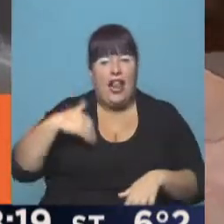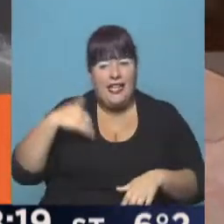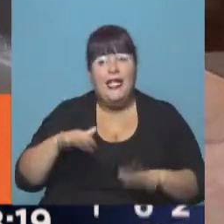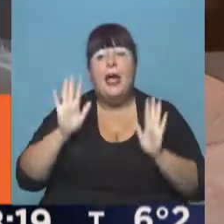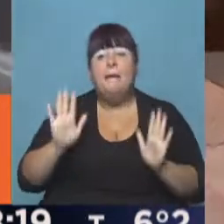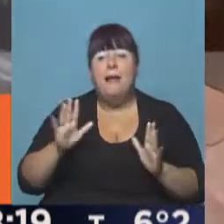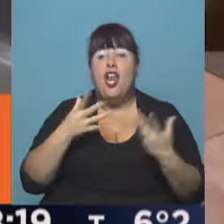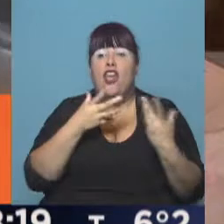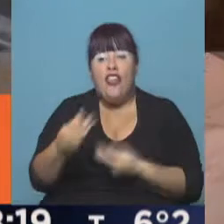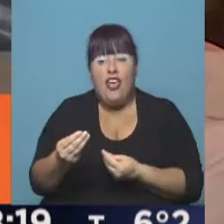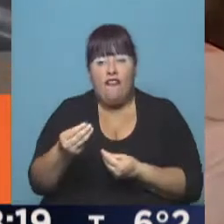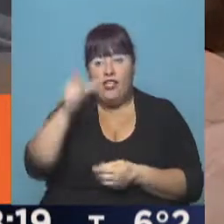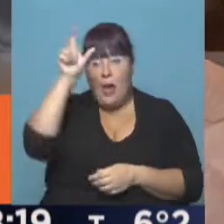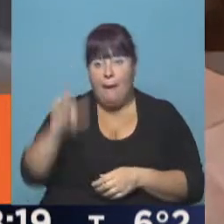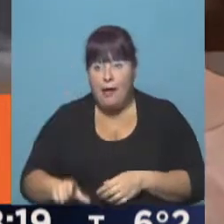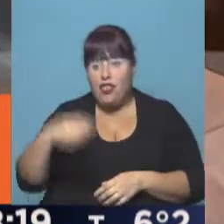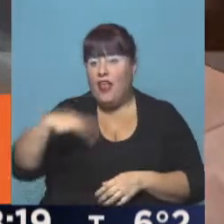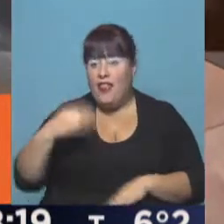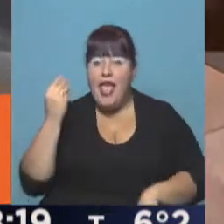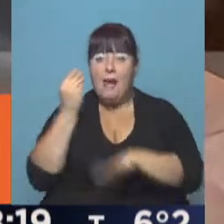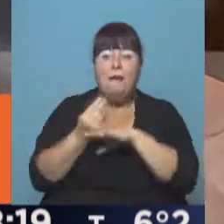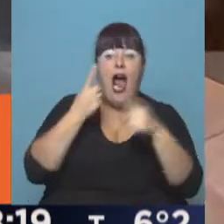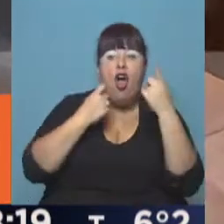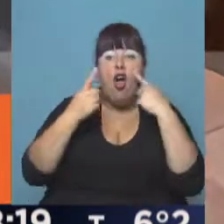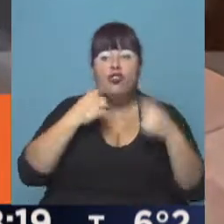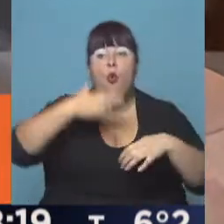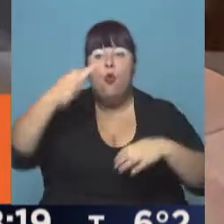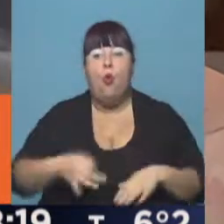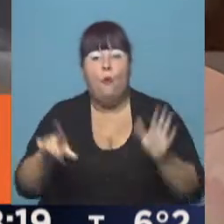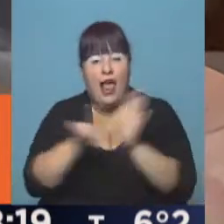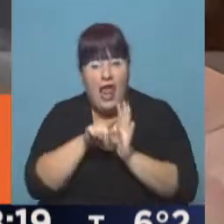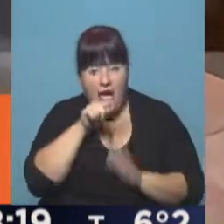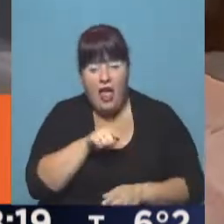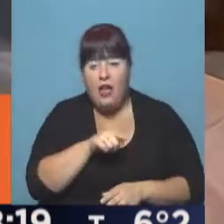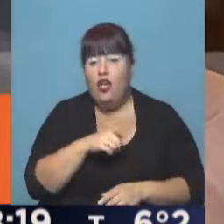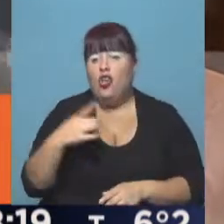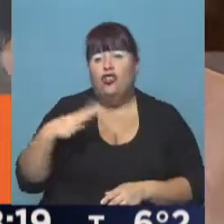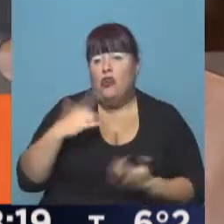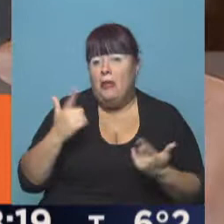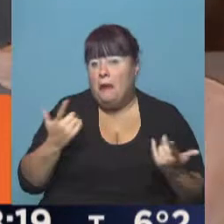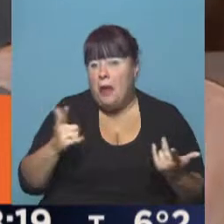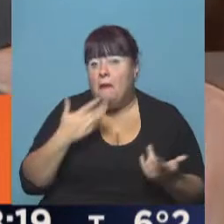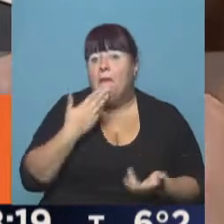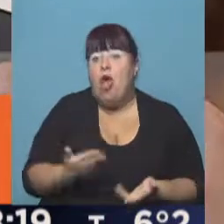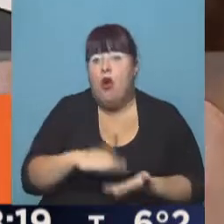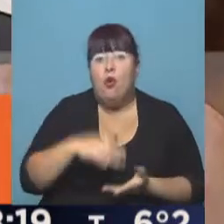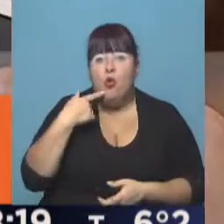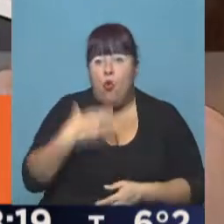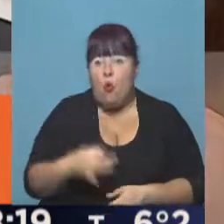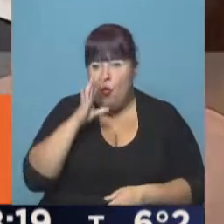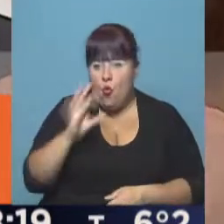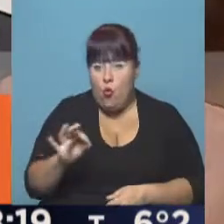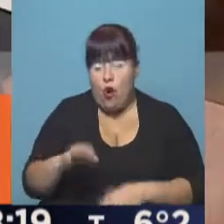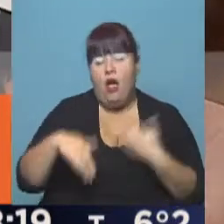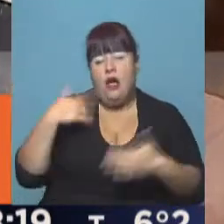pero el defensor, que es la figura que viene a controlar la implementación de la política, aún era una promesa incumplida.